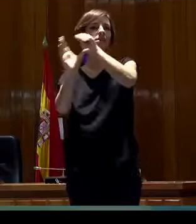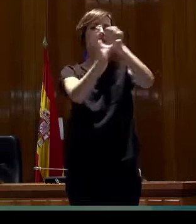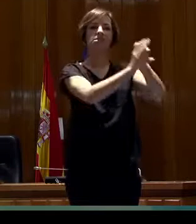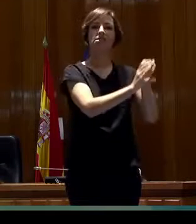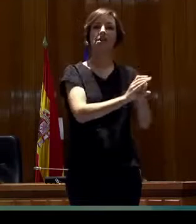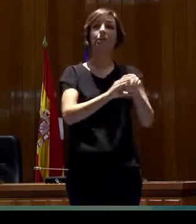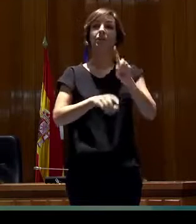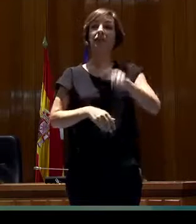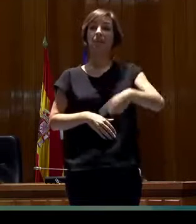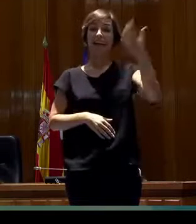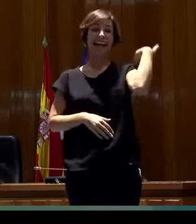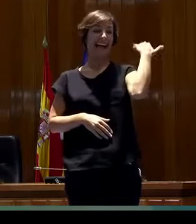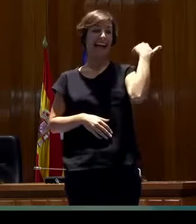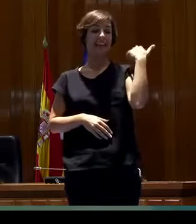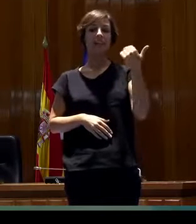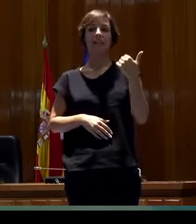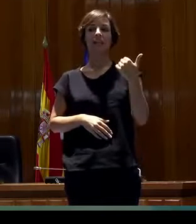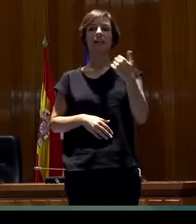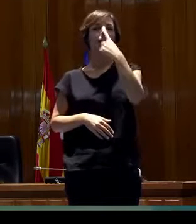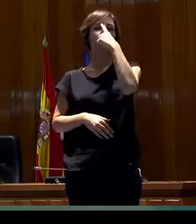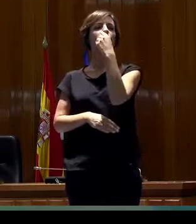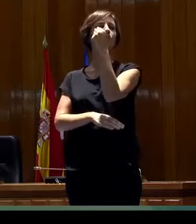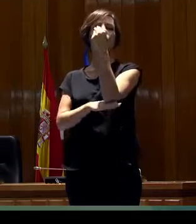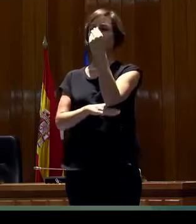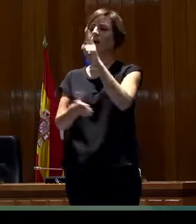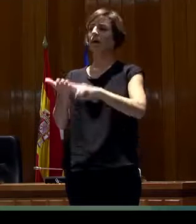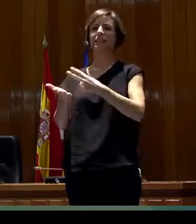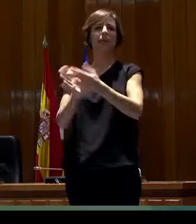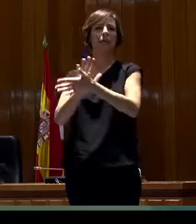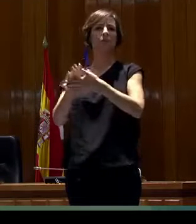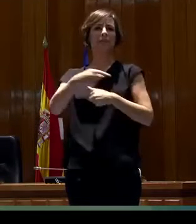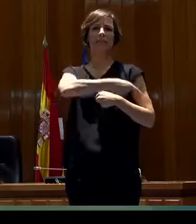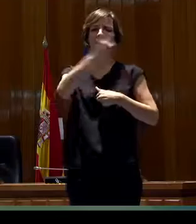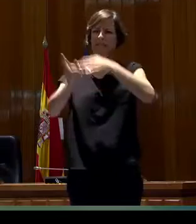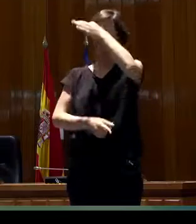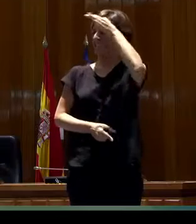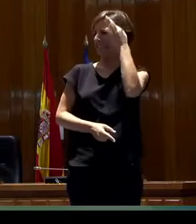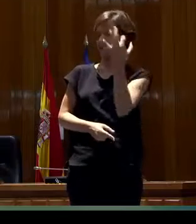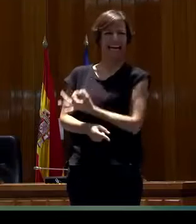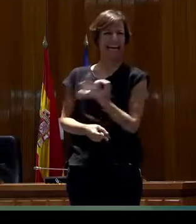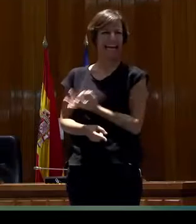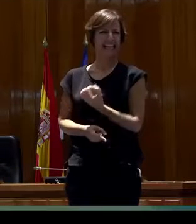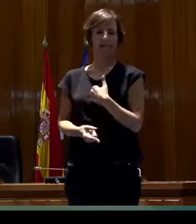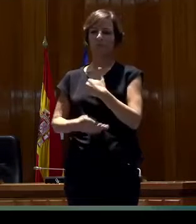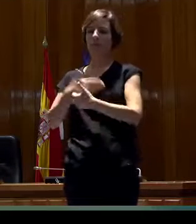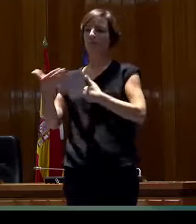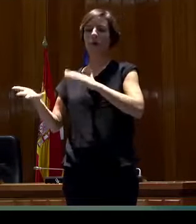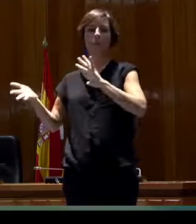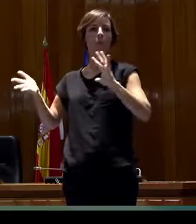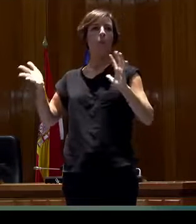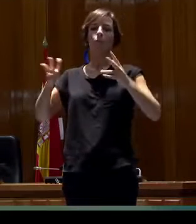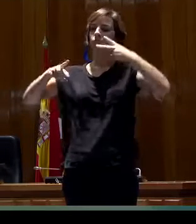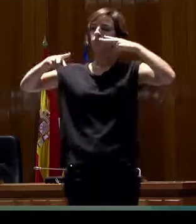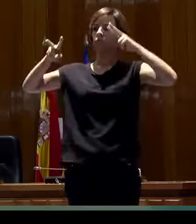también de un total anonimato de lo que es la figura del intérprete de lengua de signos a un reconocimiento y a una